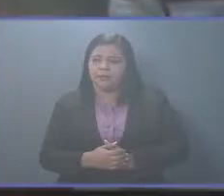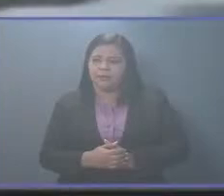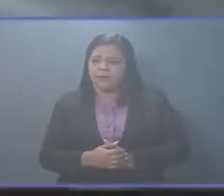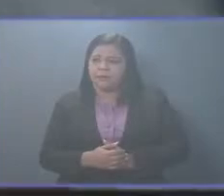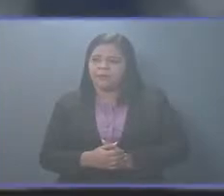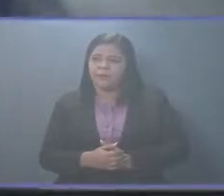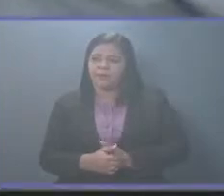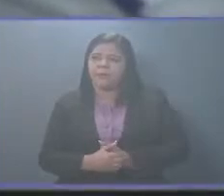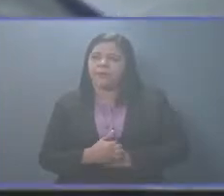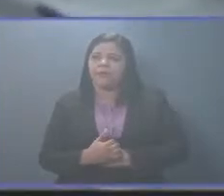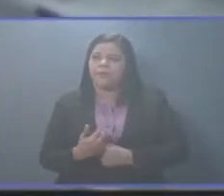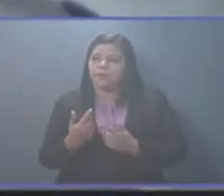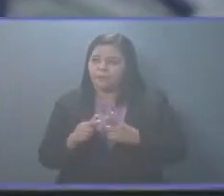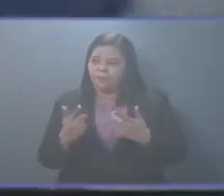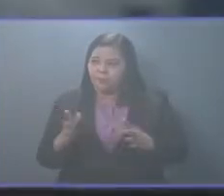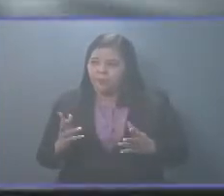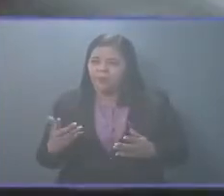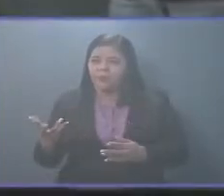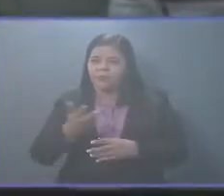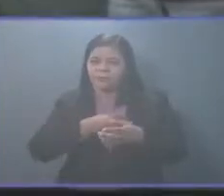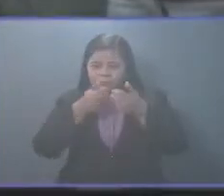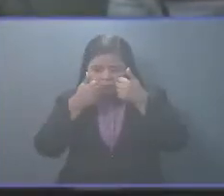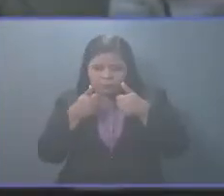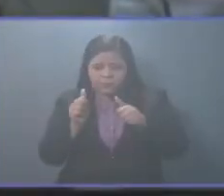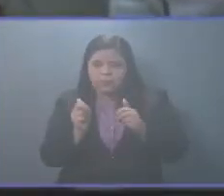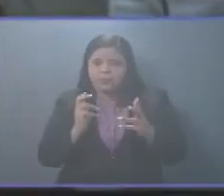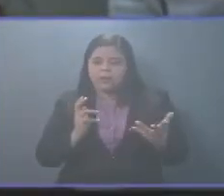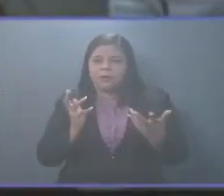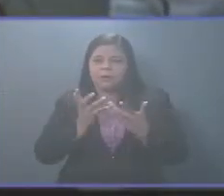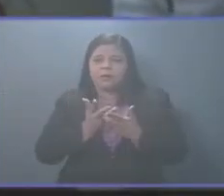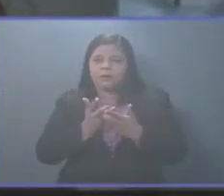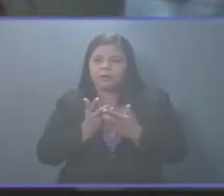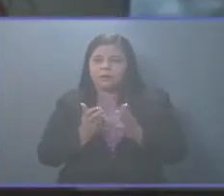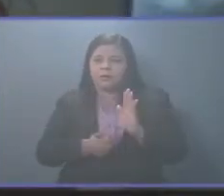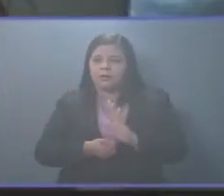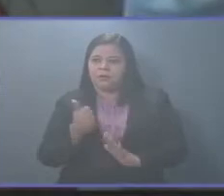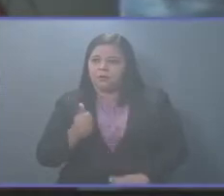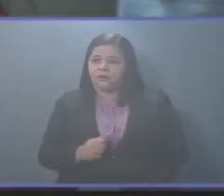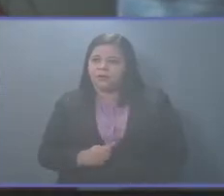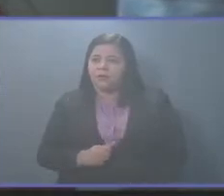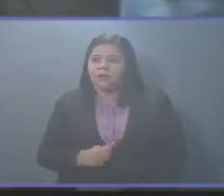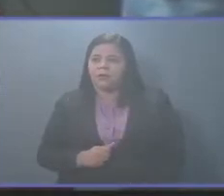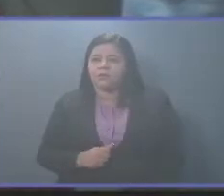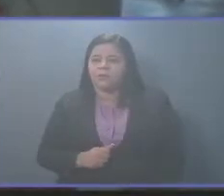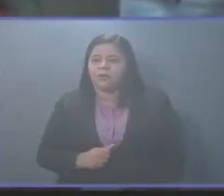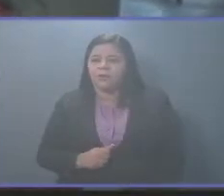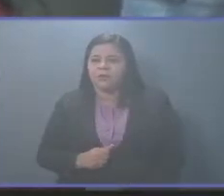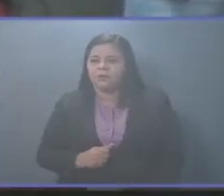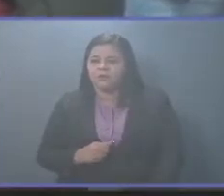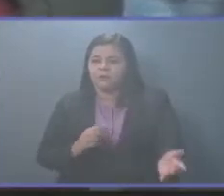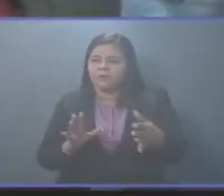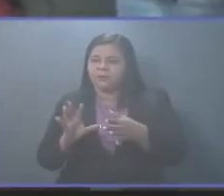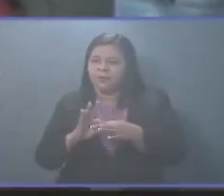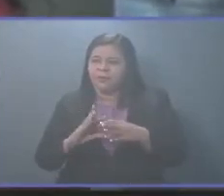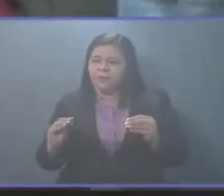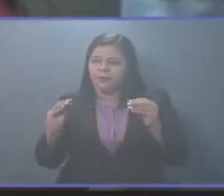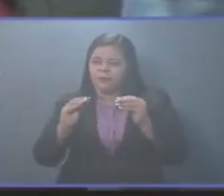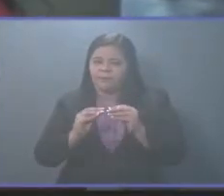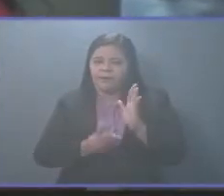hemos tenido conocimiento. Ustedes han visto que hubo una emisión de 645 millones que estaba vinculado